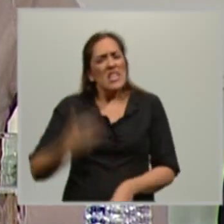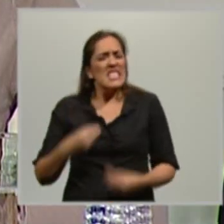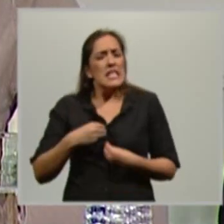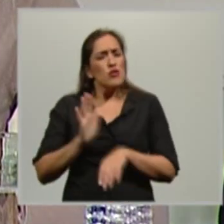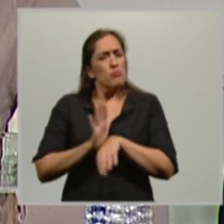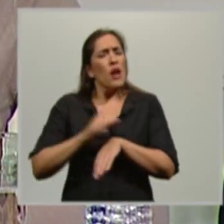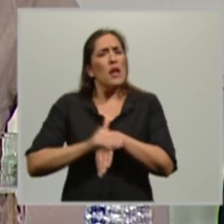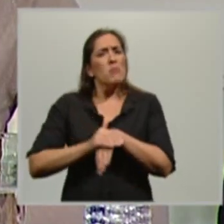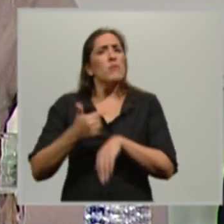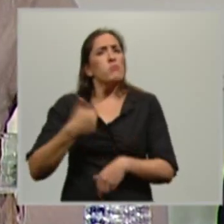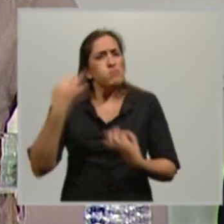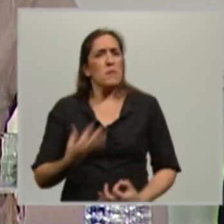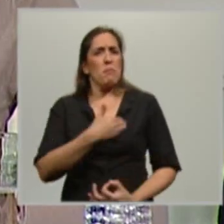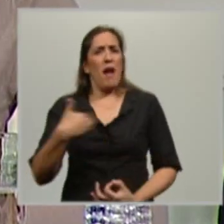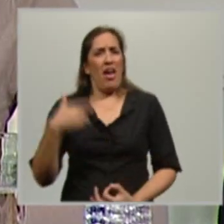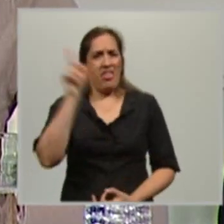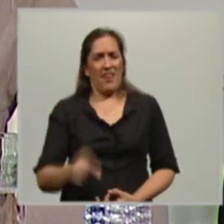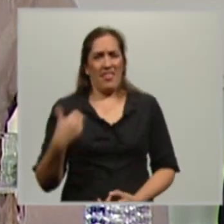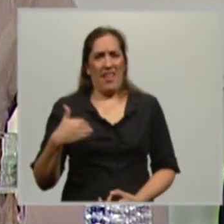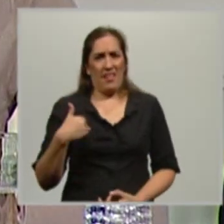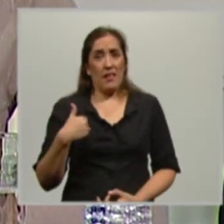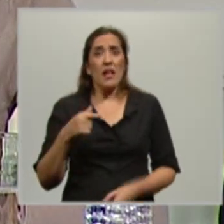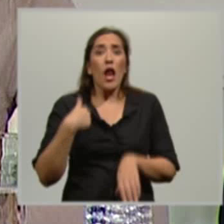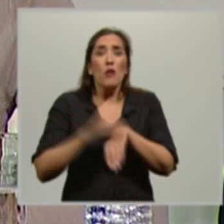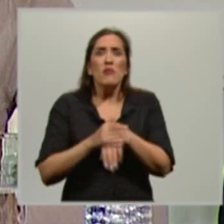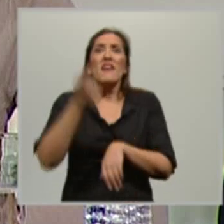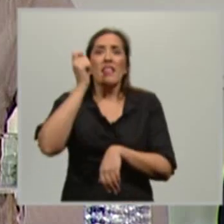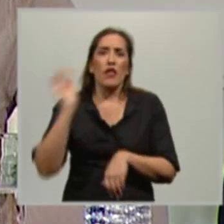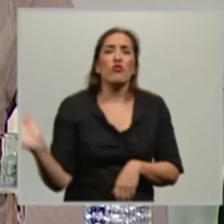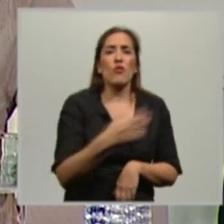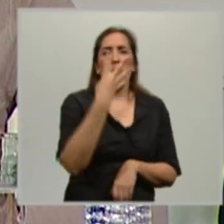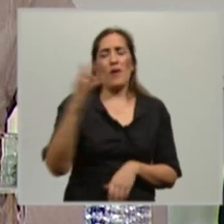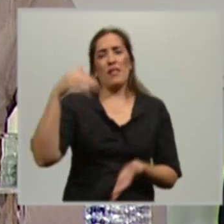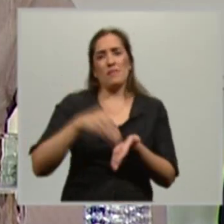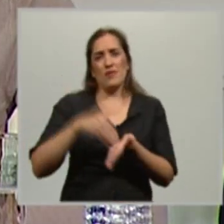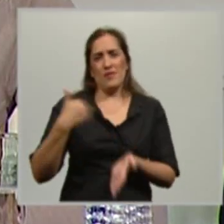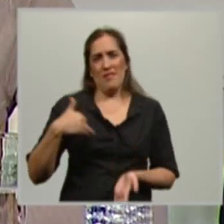muy responsable de lo que le pasa a los 40 millones de argentinos.